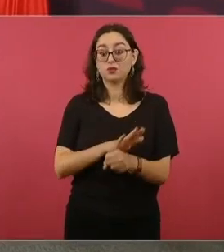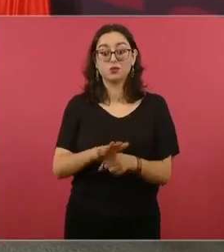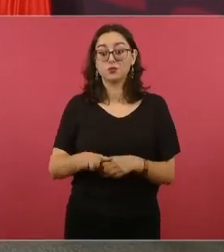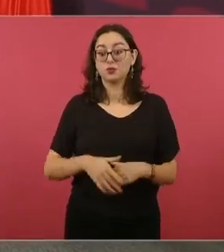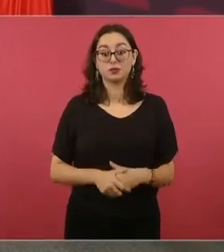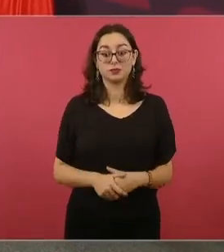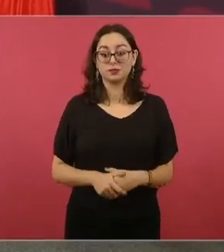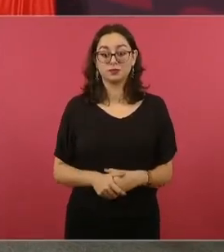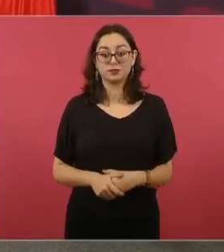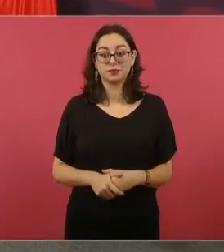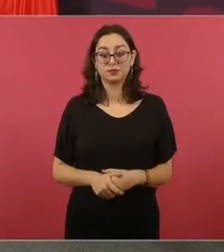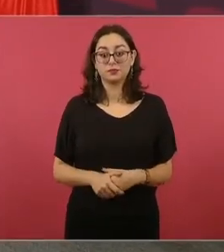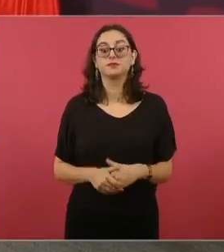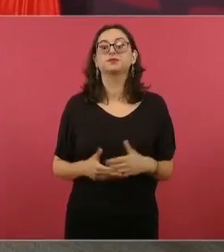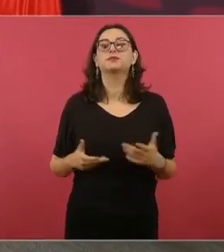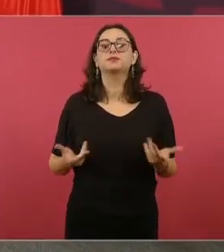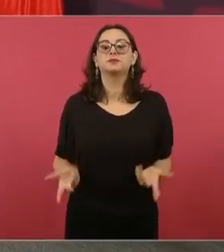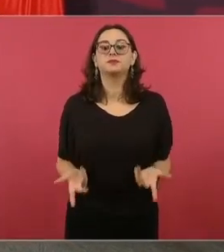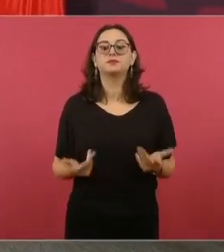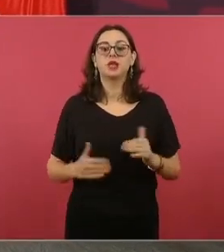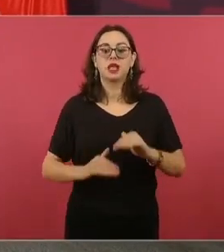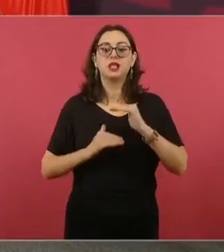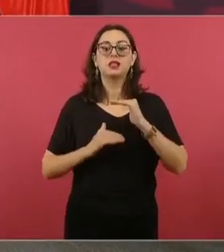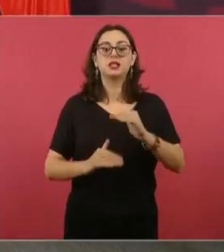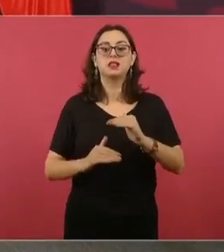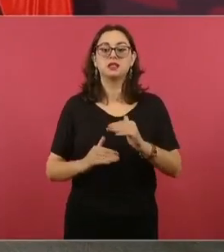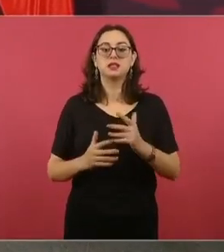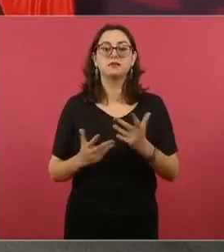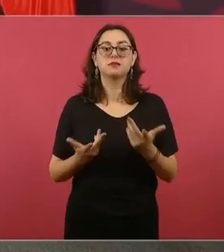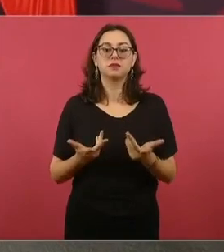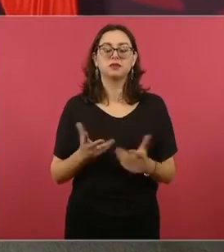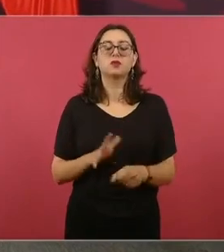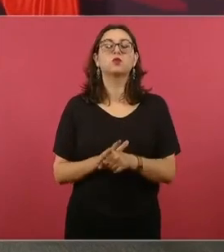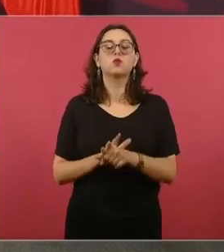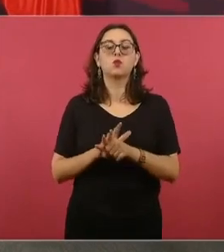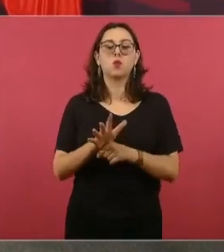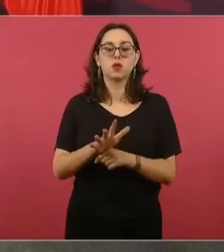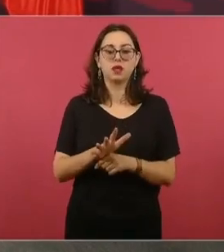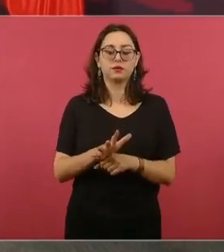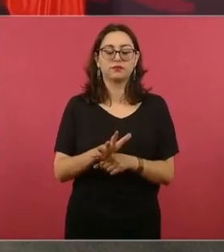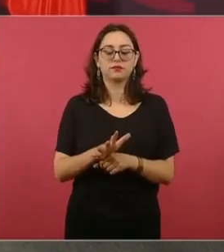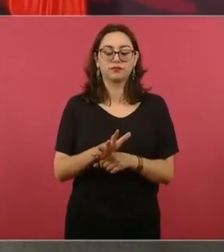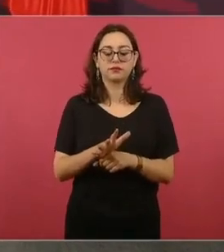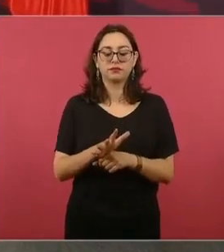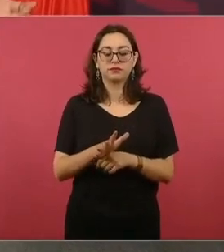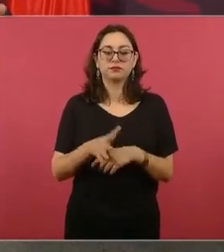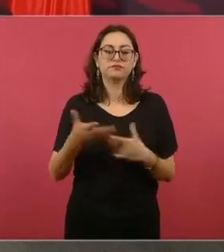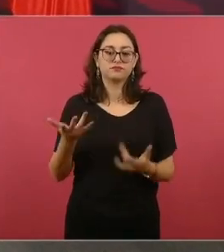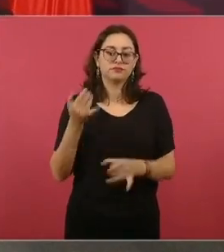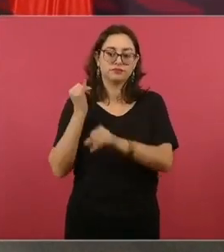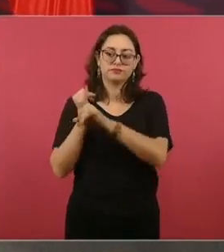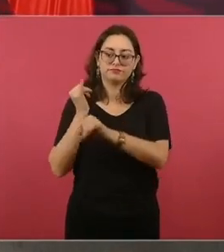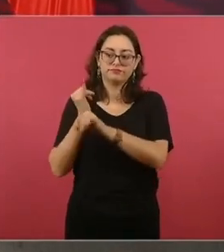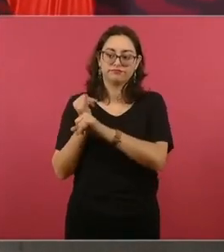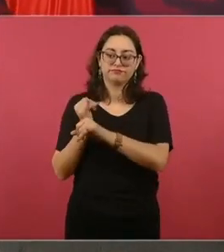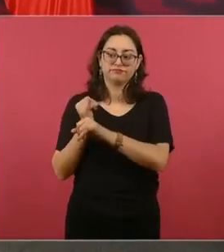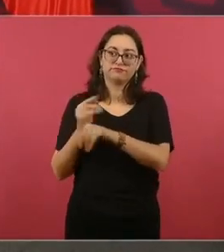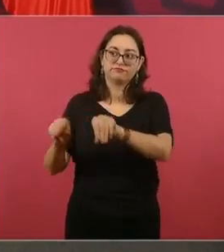Claro, la limitante que tiene lo de las redes es el alcance.